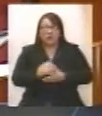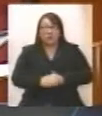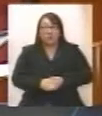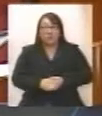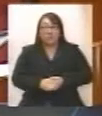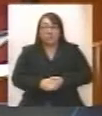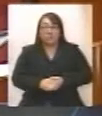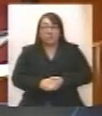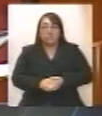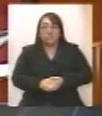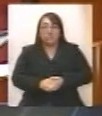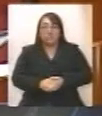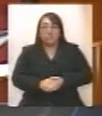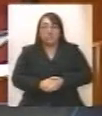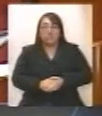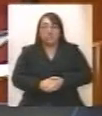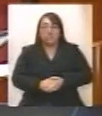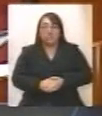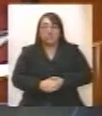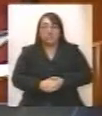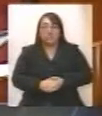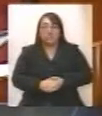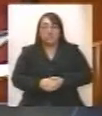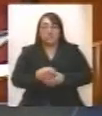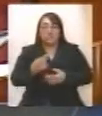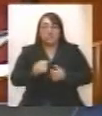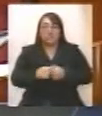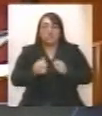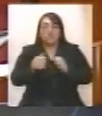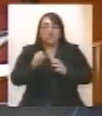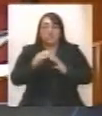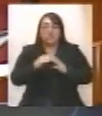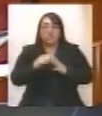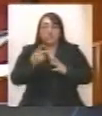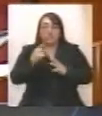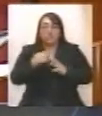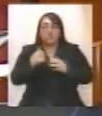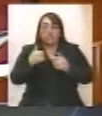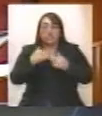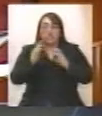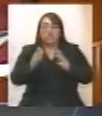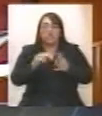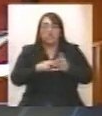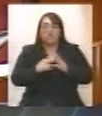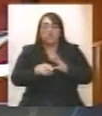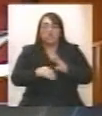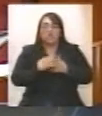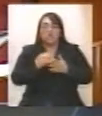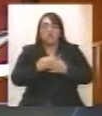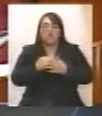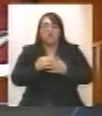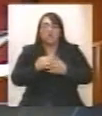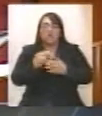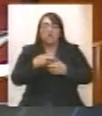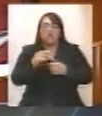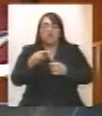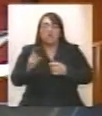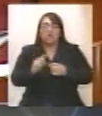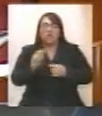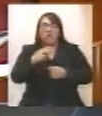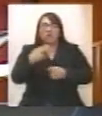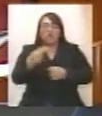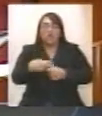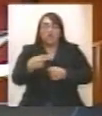un monto aproximado de 60 millones de soles para atender las ciudades de Huaraz,